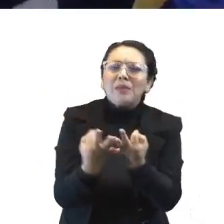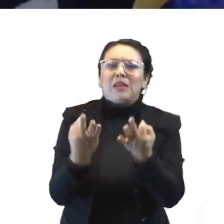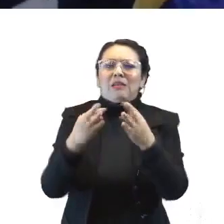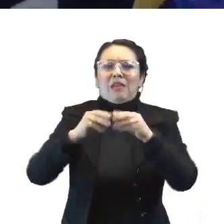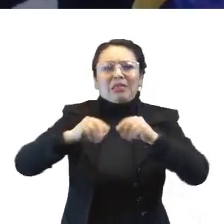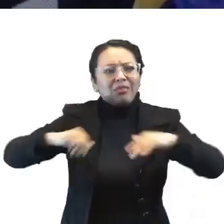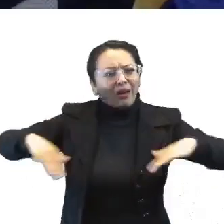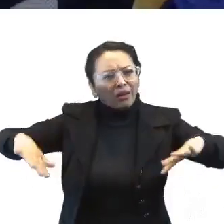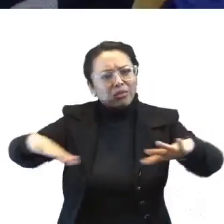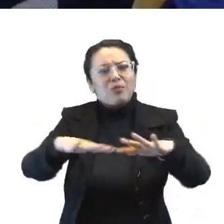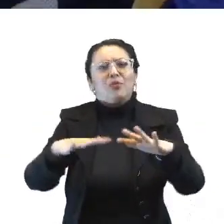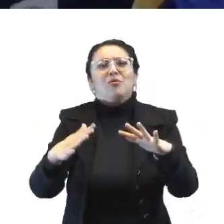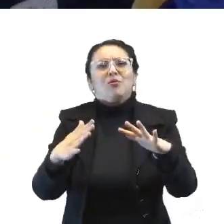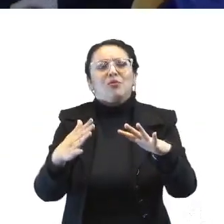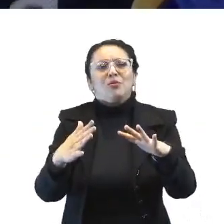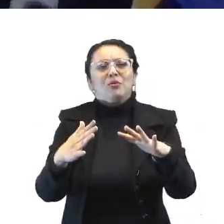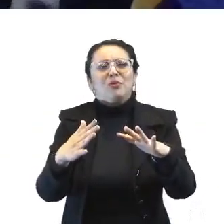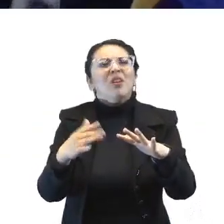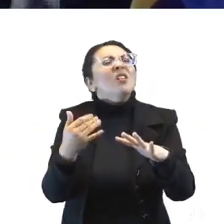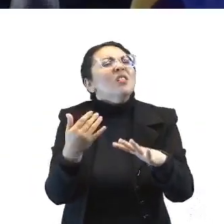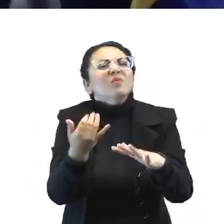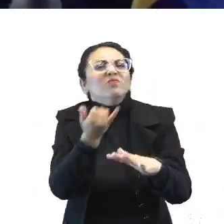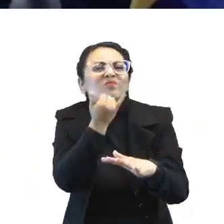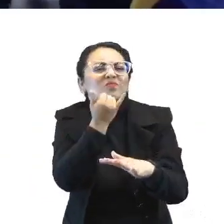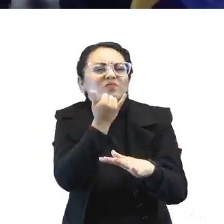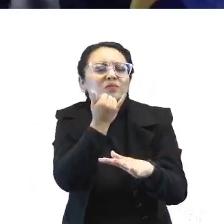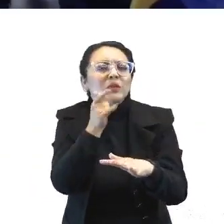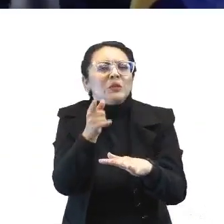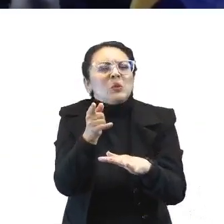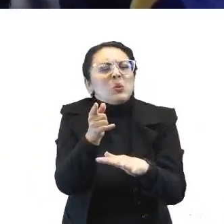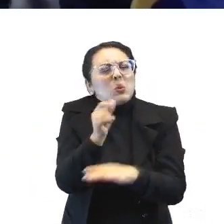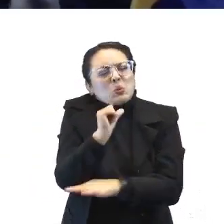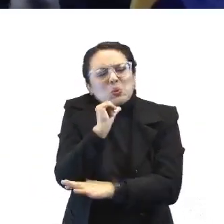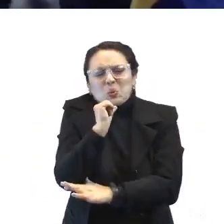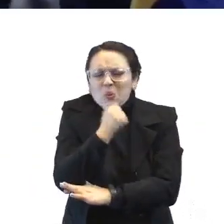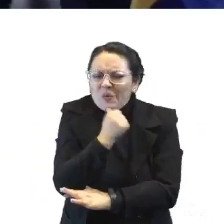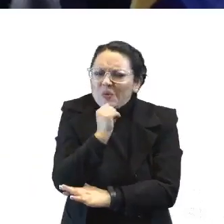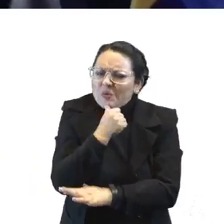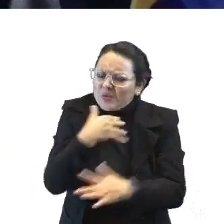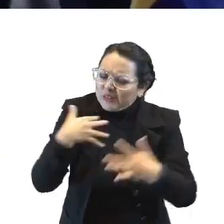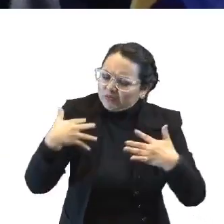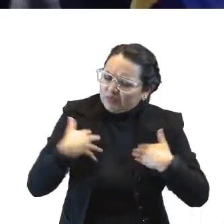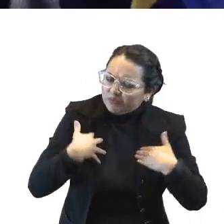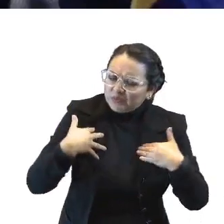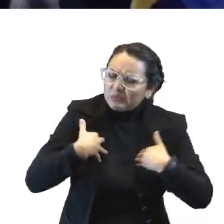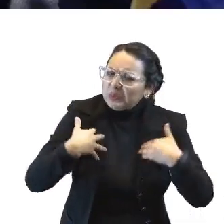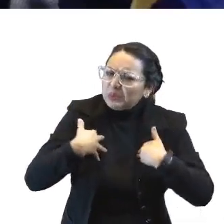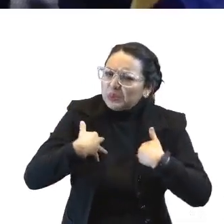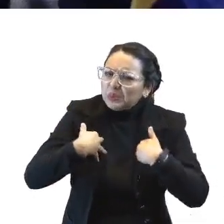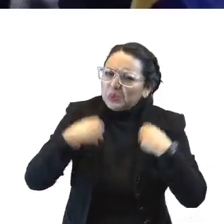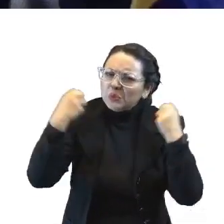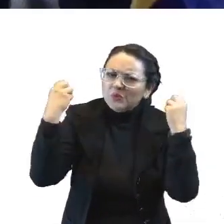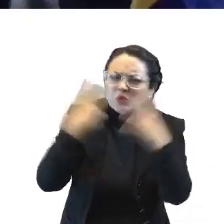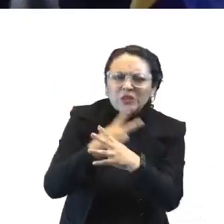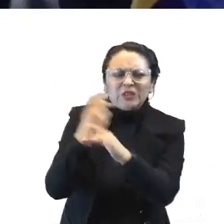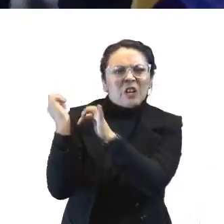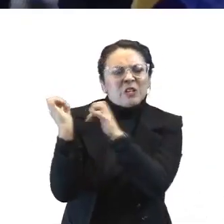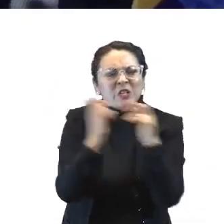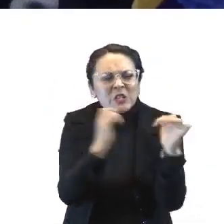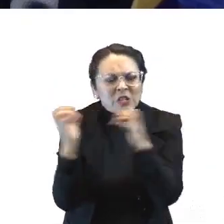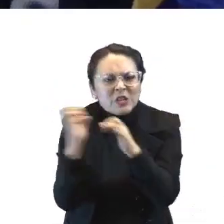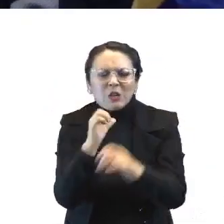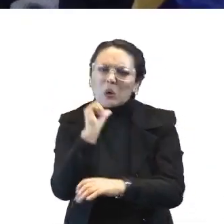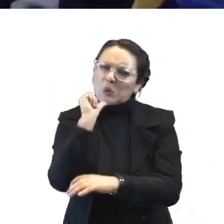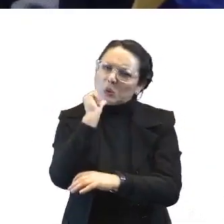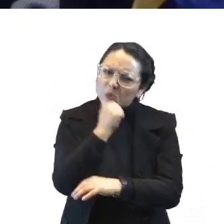territorios hayan vivido el flagelo y el horror de la guerra y que hoy